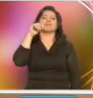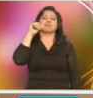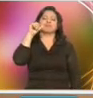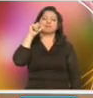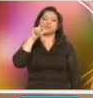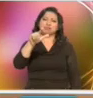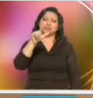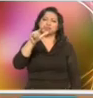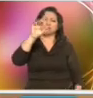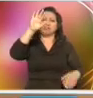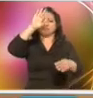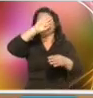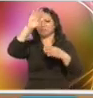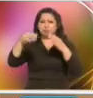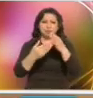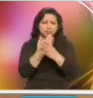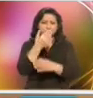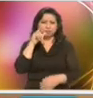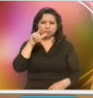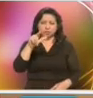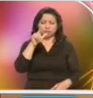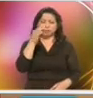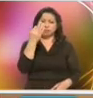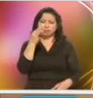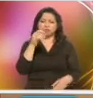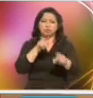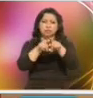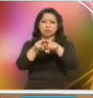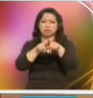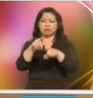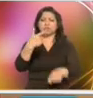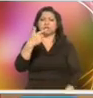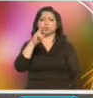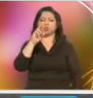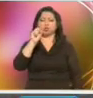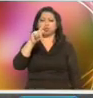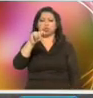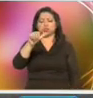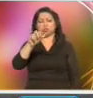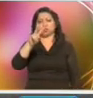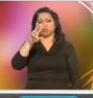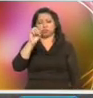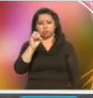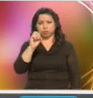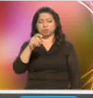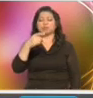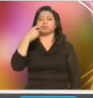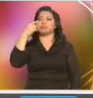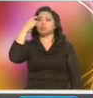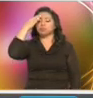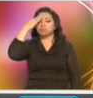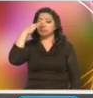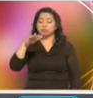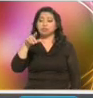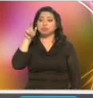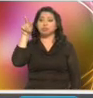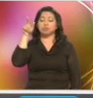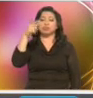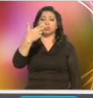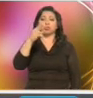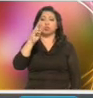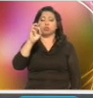febrero, el hermano de Francisco y Madero, Gustavo, se da cuenta de que Huerta los va a traicionar. Y entonces